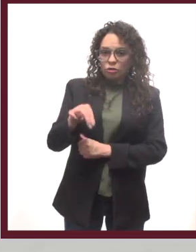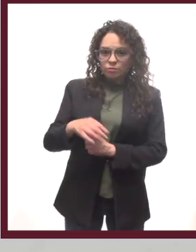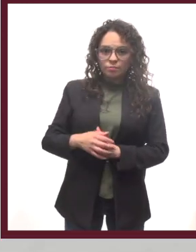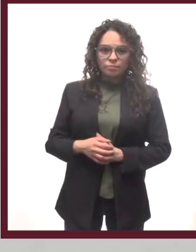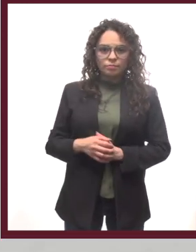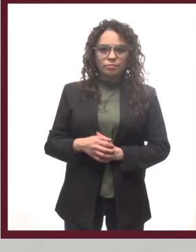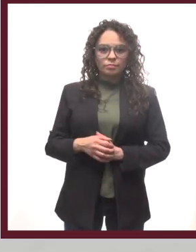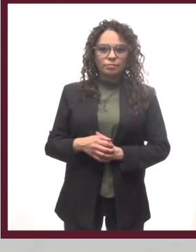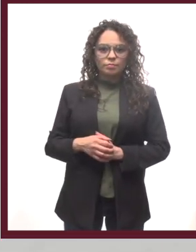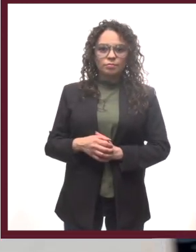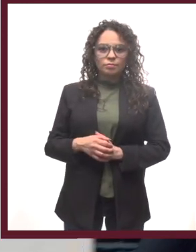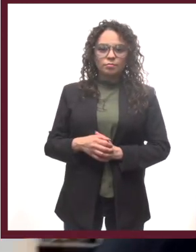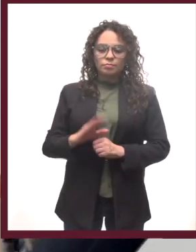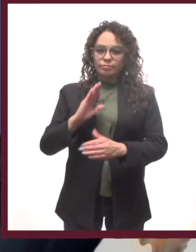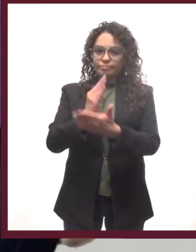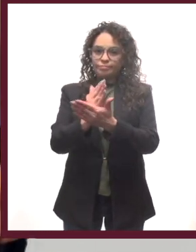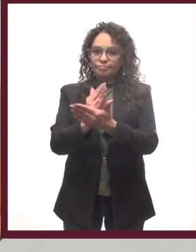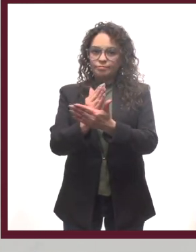¡Acción!